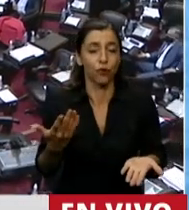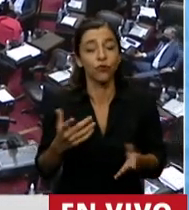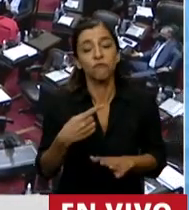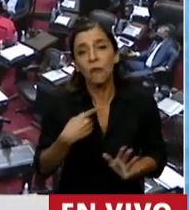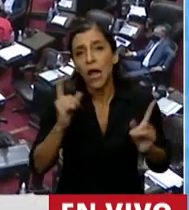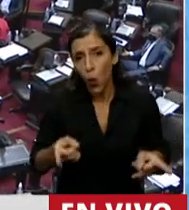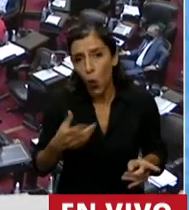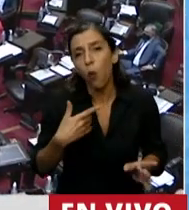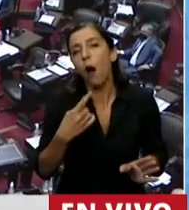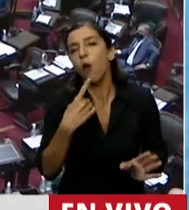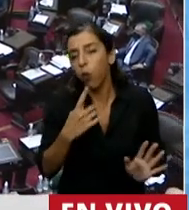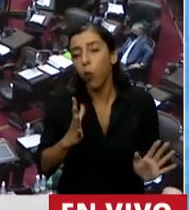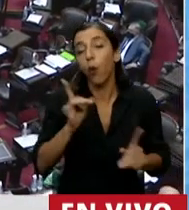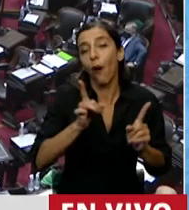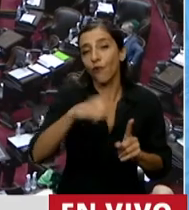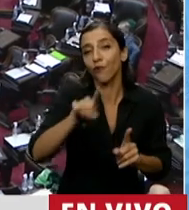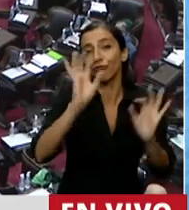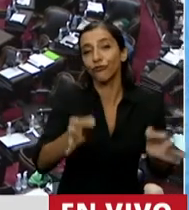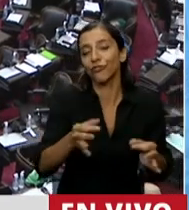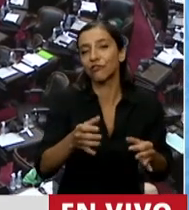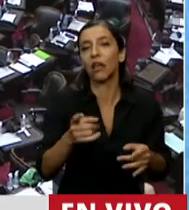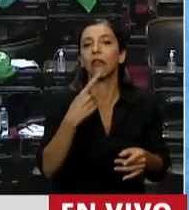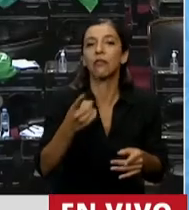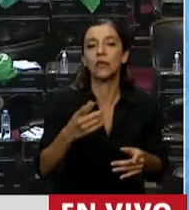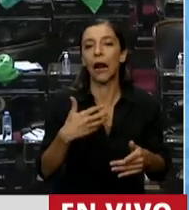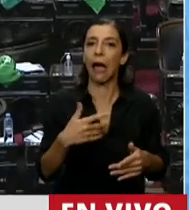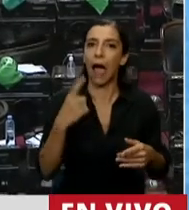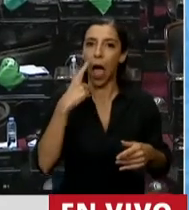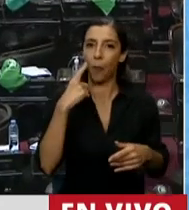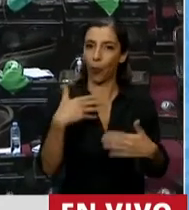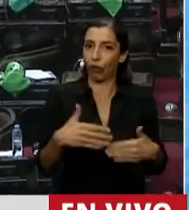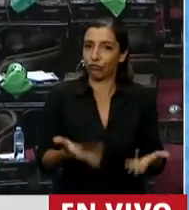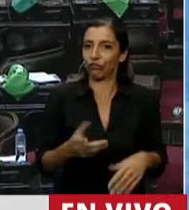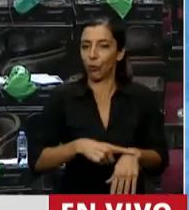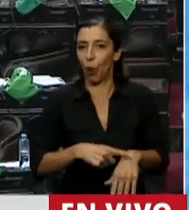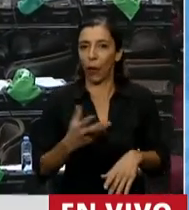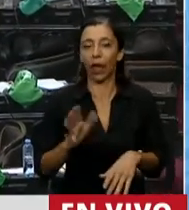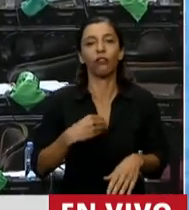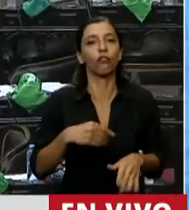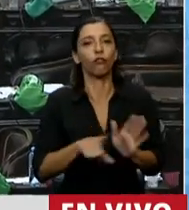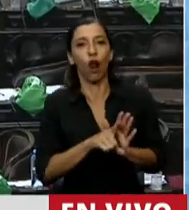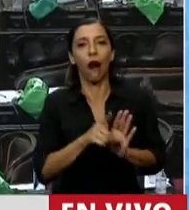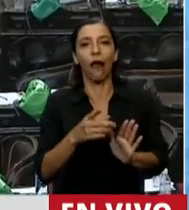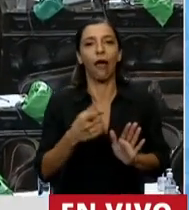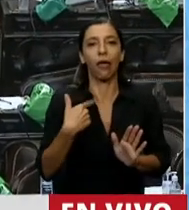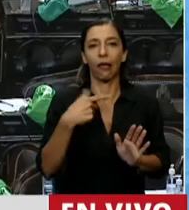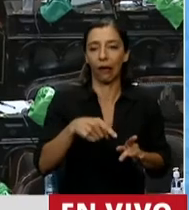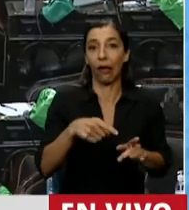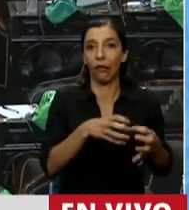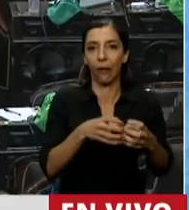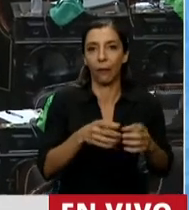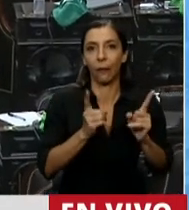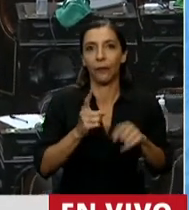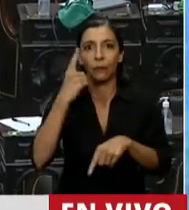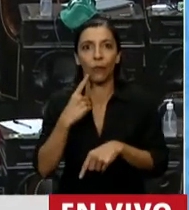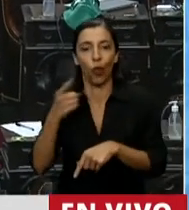algunos han pensado con cierto grado de oportunismo. Discutamos este tema de la legalización del aborto el mismo día que en el Senado se